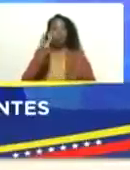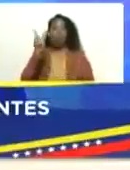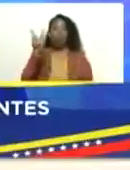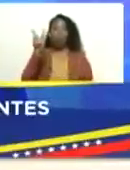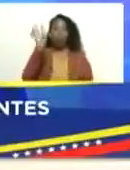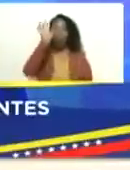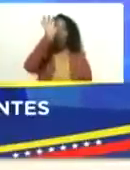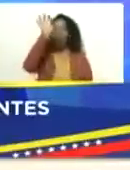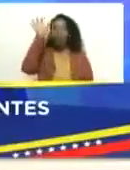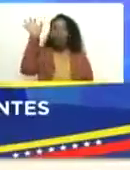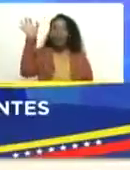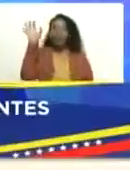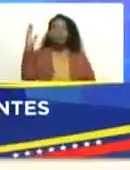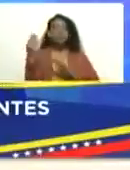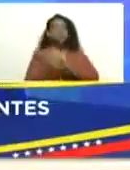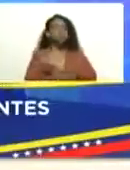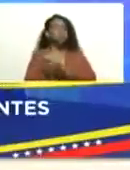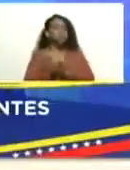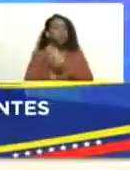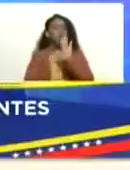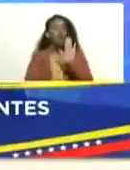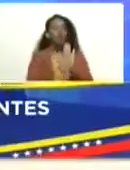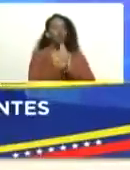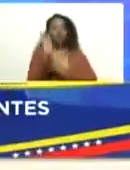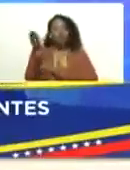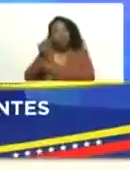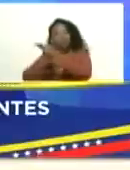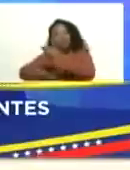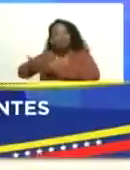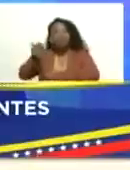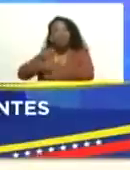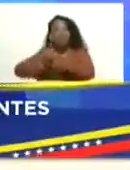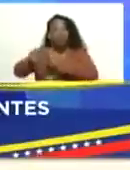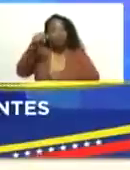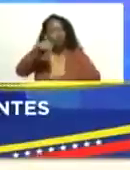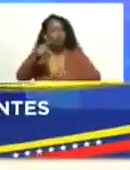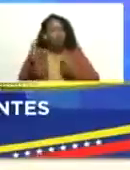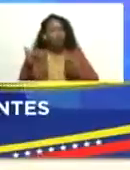países está basada en el desarrollo de la cooperación bilateral. Hoy,